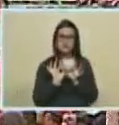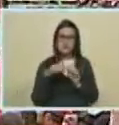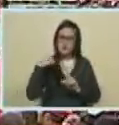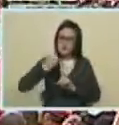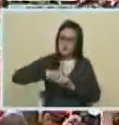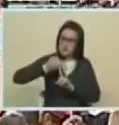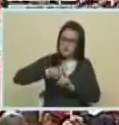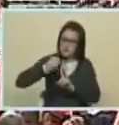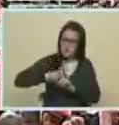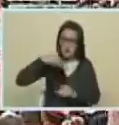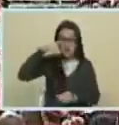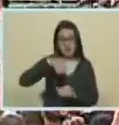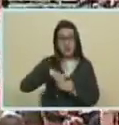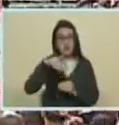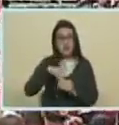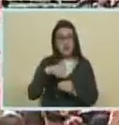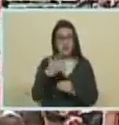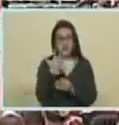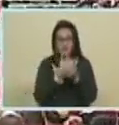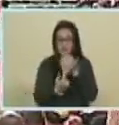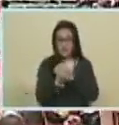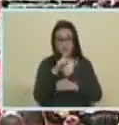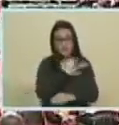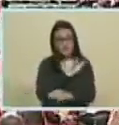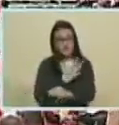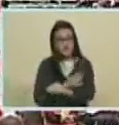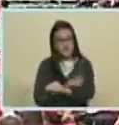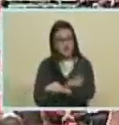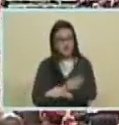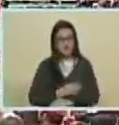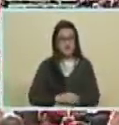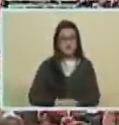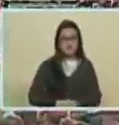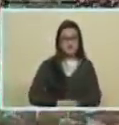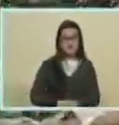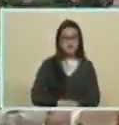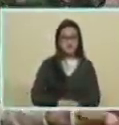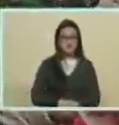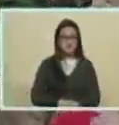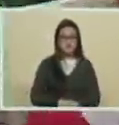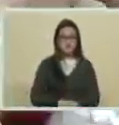batalla electoral en un solo bloque de fuerza.